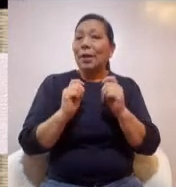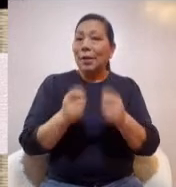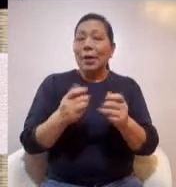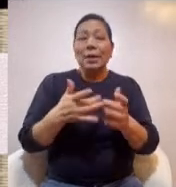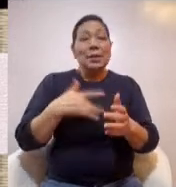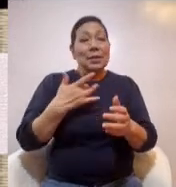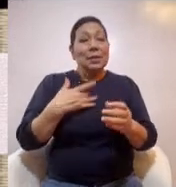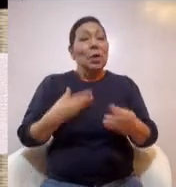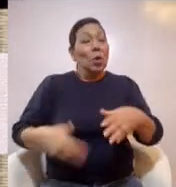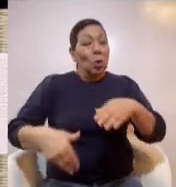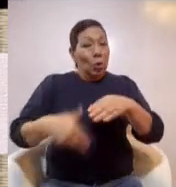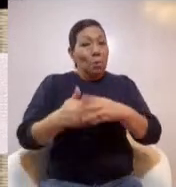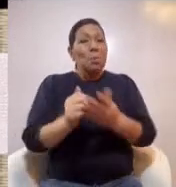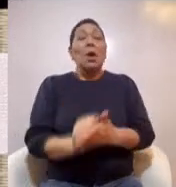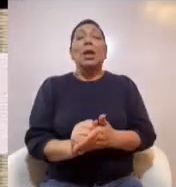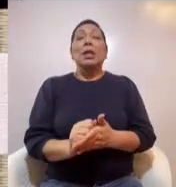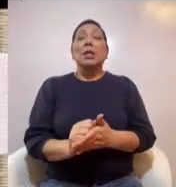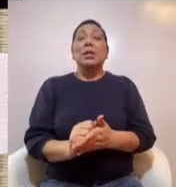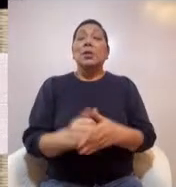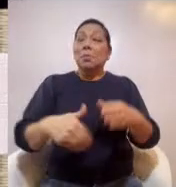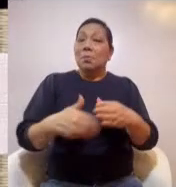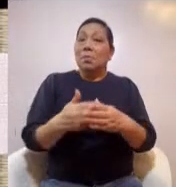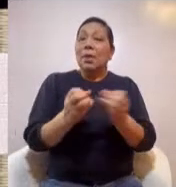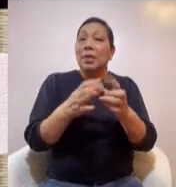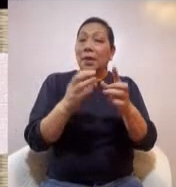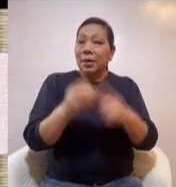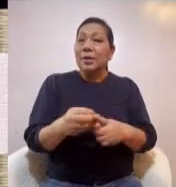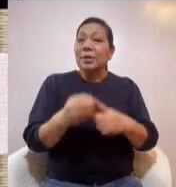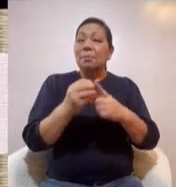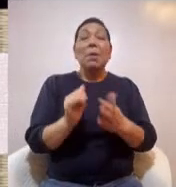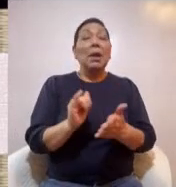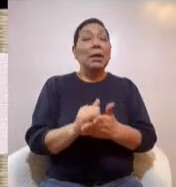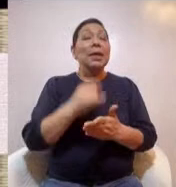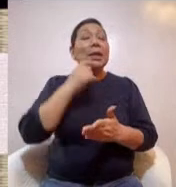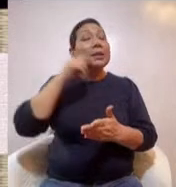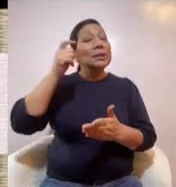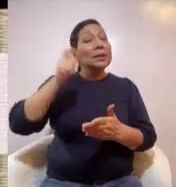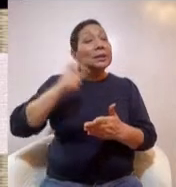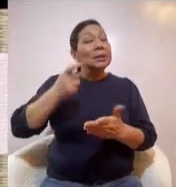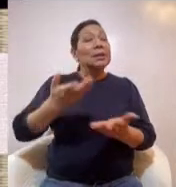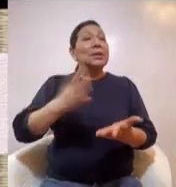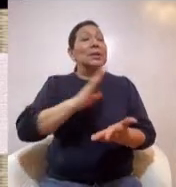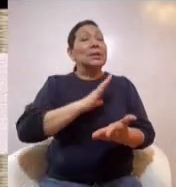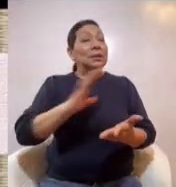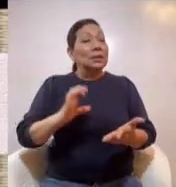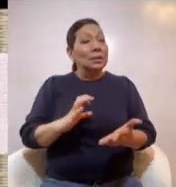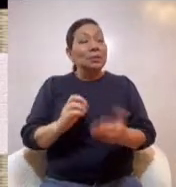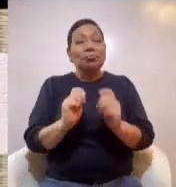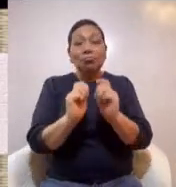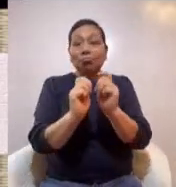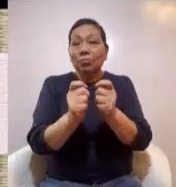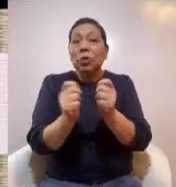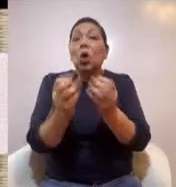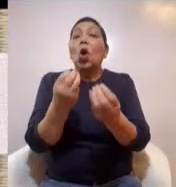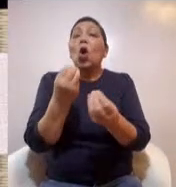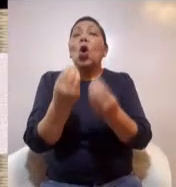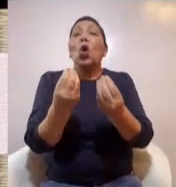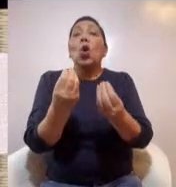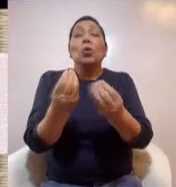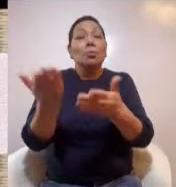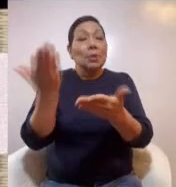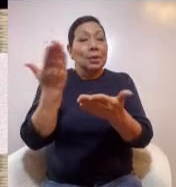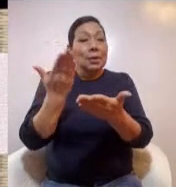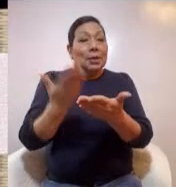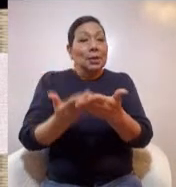darse. Y que, siendo la convención una convención tan especializada que requiere que los estados reporten